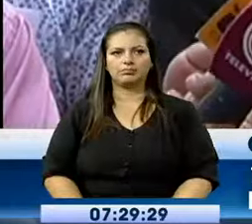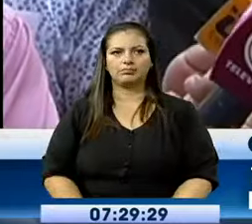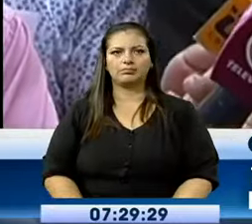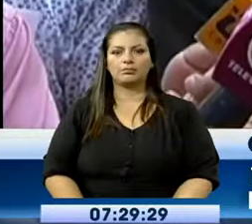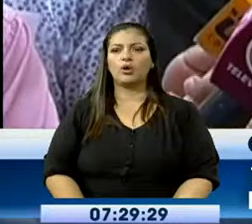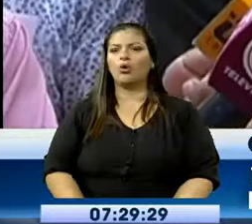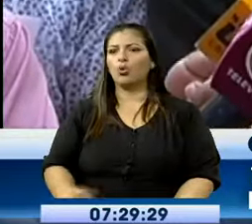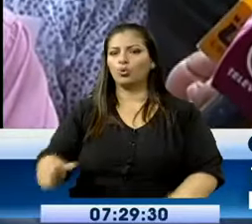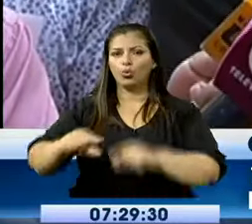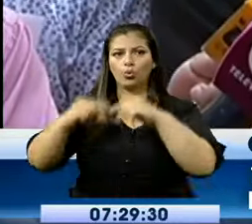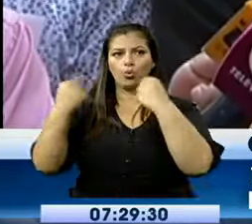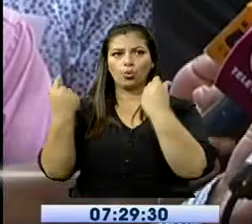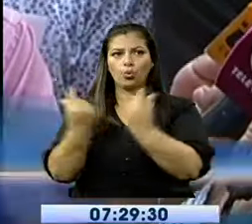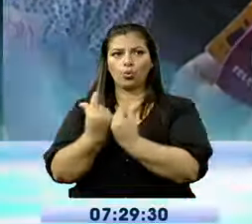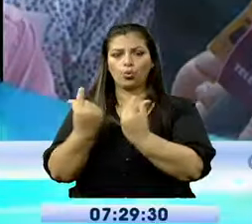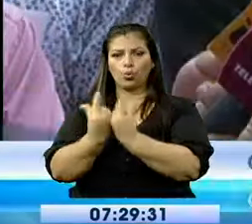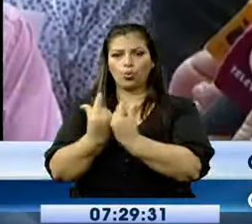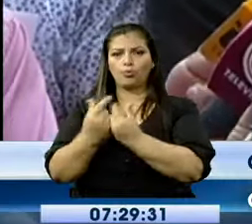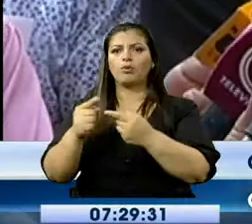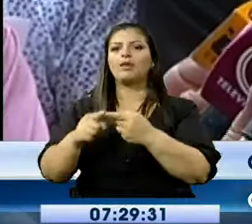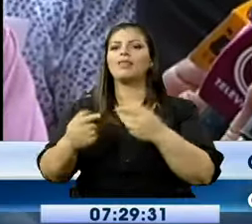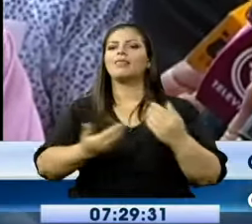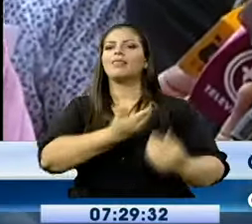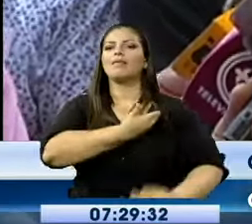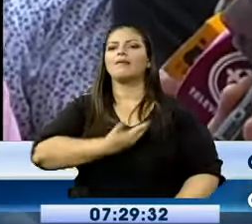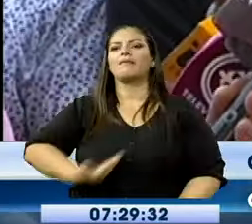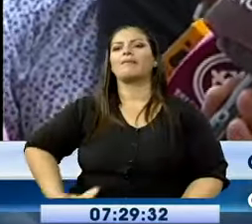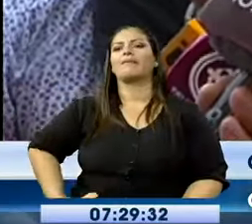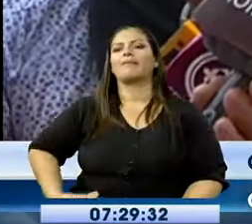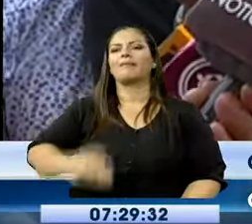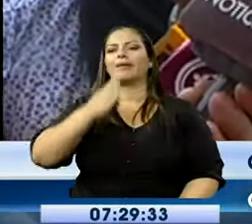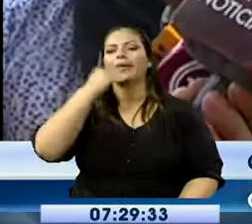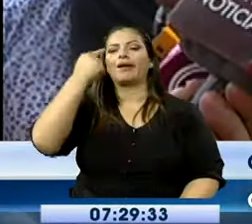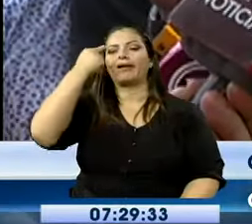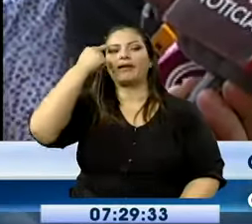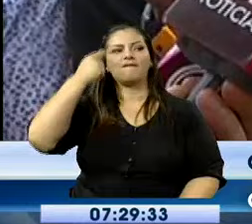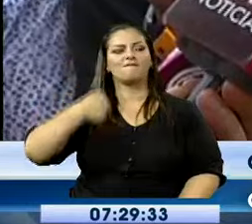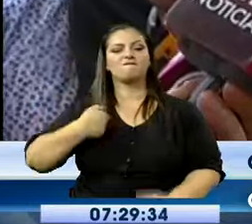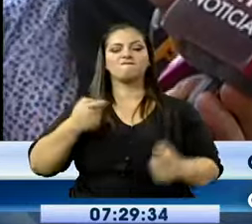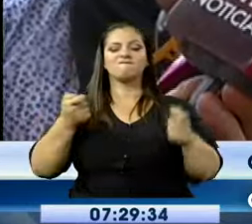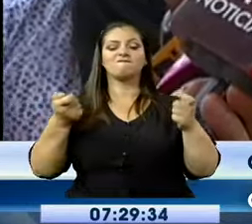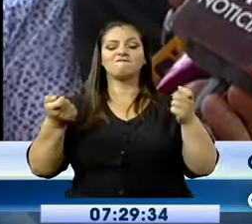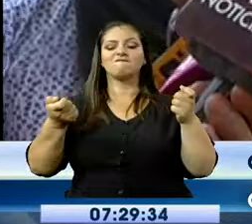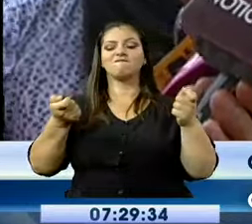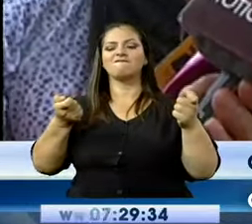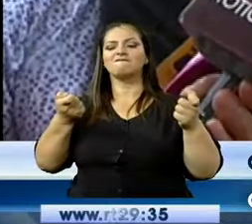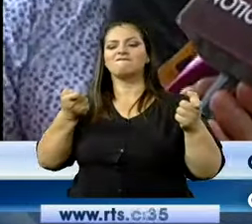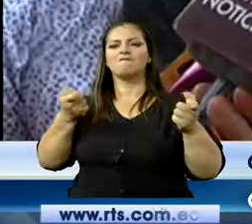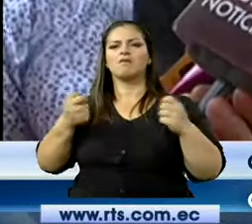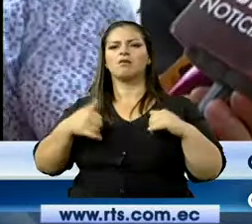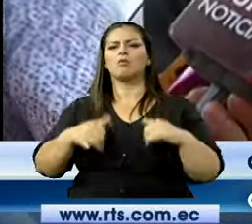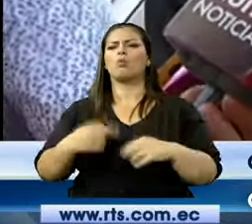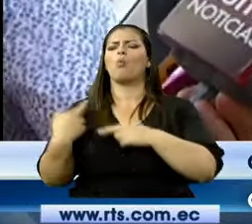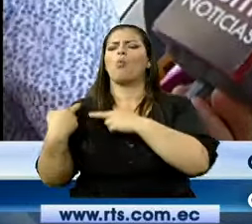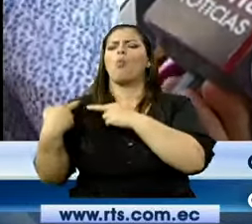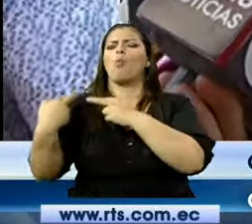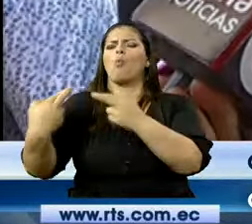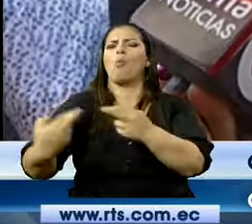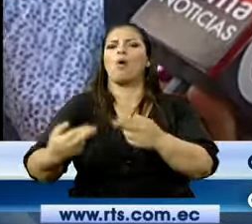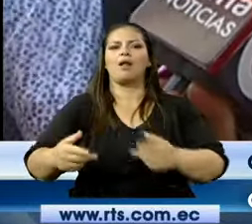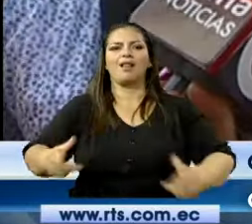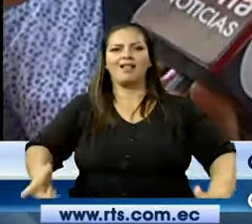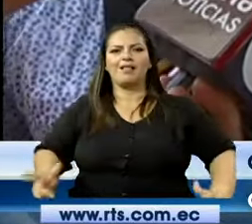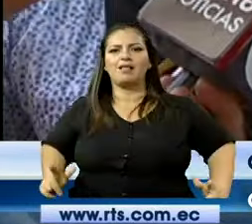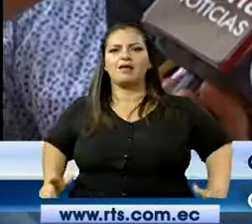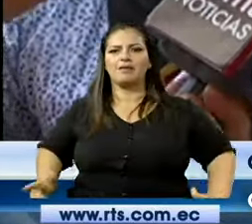Trinomio. El señor Correa como jefe quiere seguir mandando fuera del gobierno, dejando encargado el poder al señor